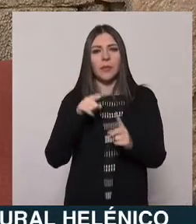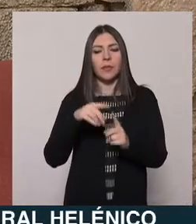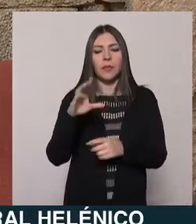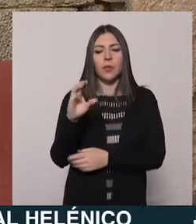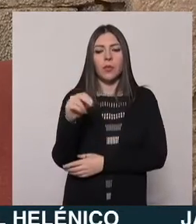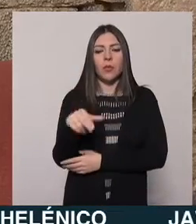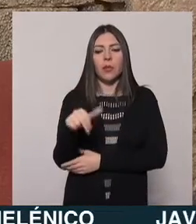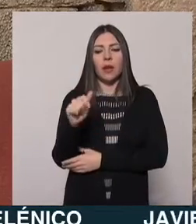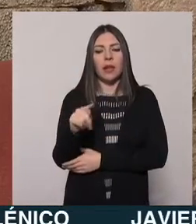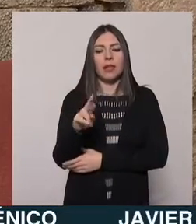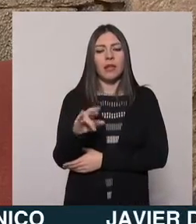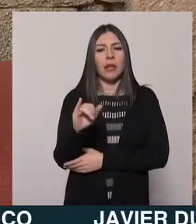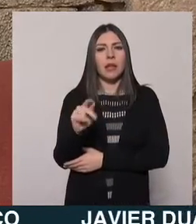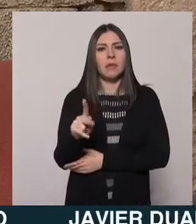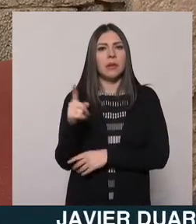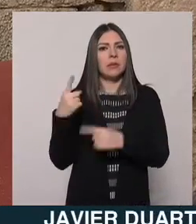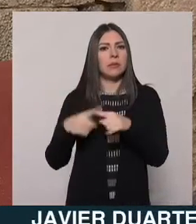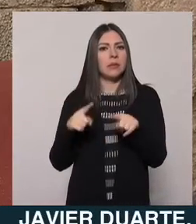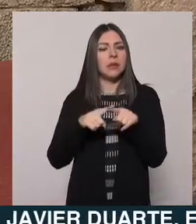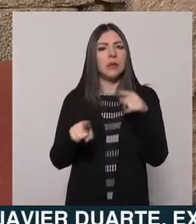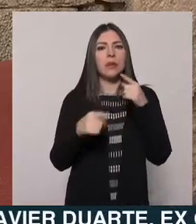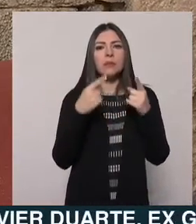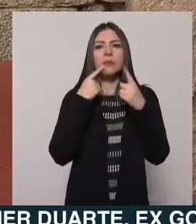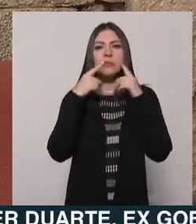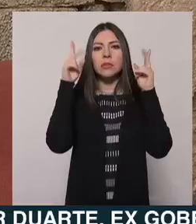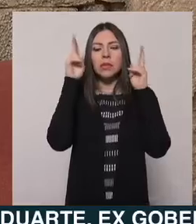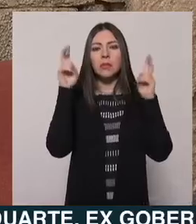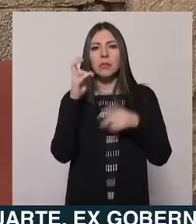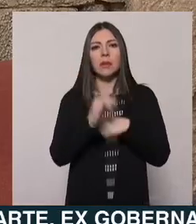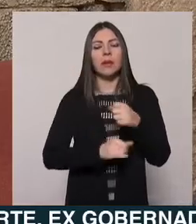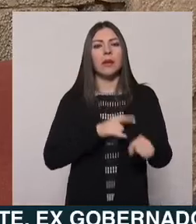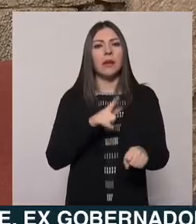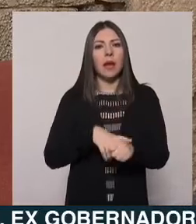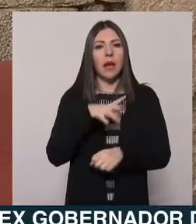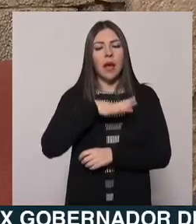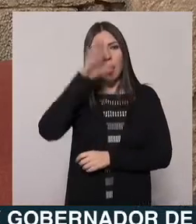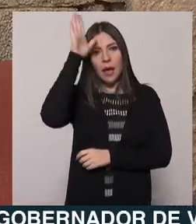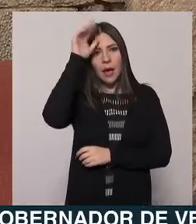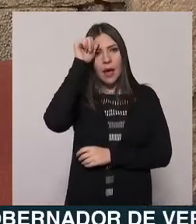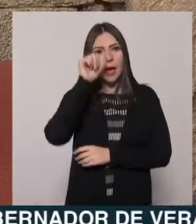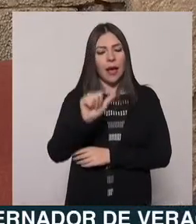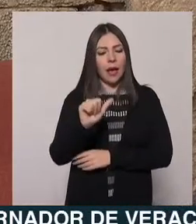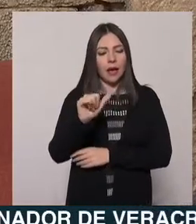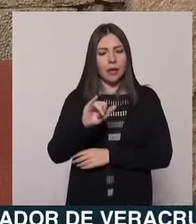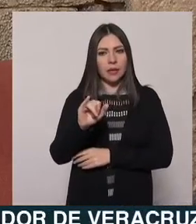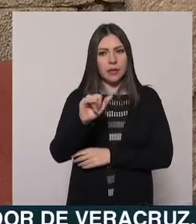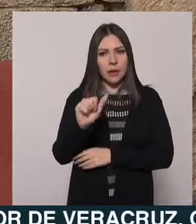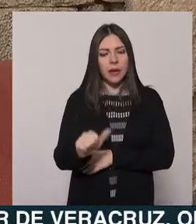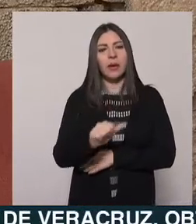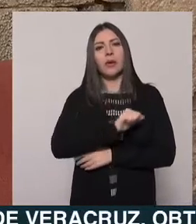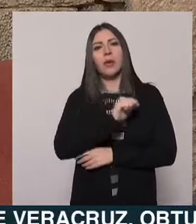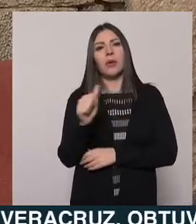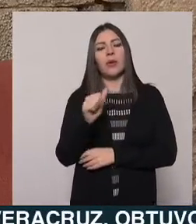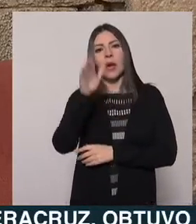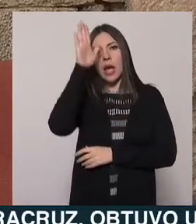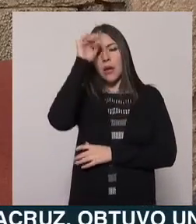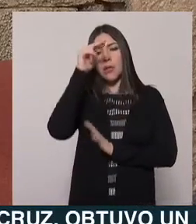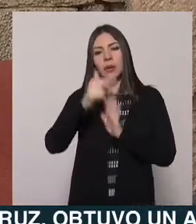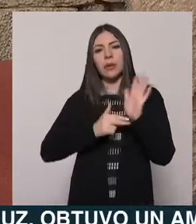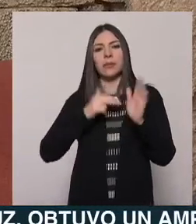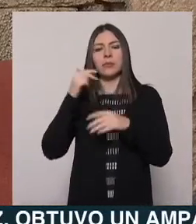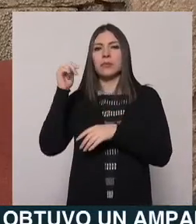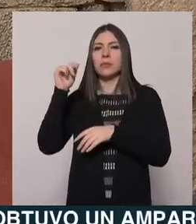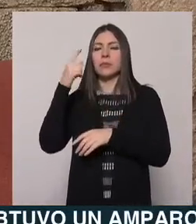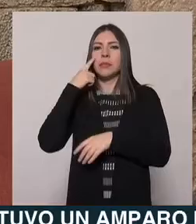se han tocado todos estos temas internacionales. Tenemos el convenio de La Haya, la Convención Interamericana, en